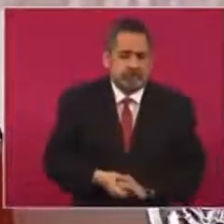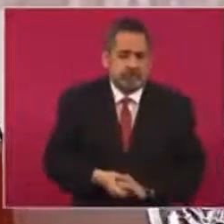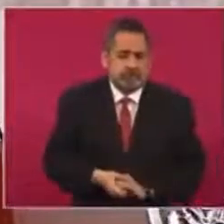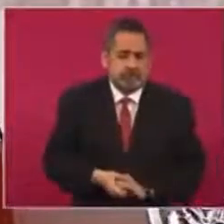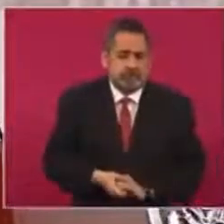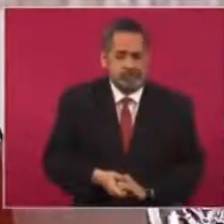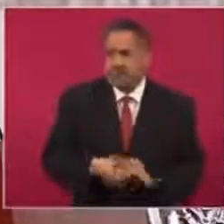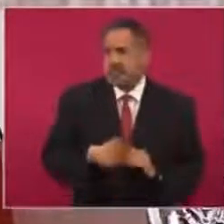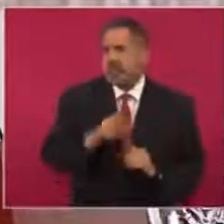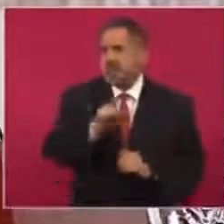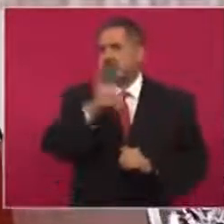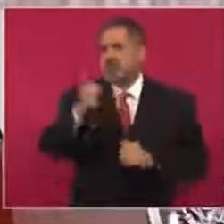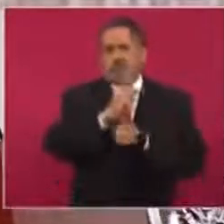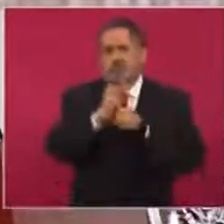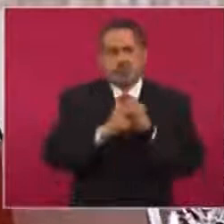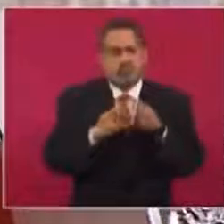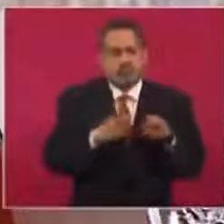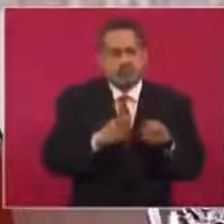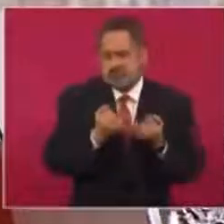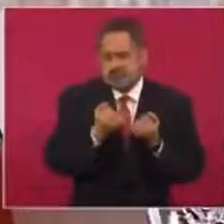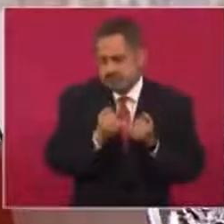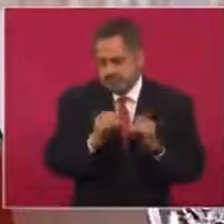y de otros países.